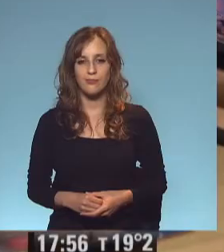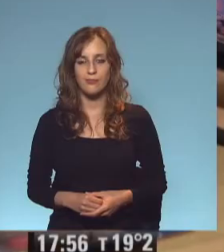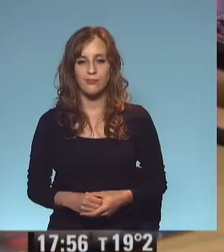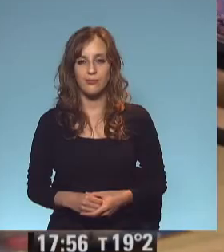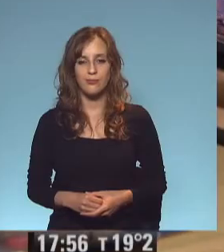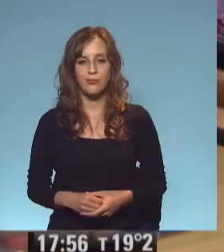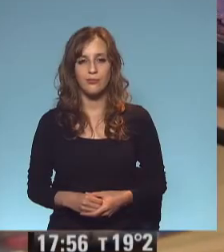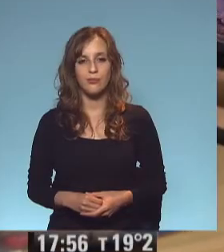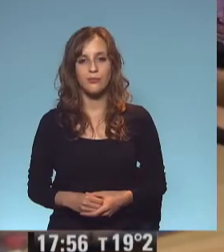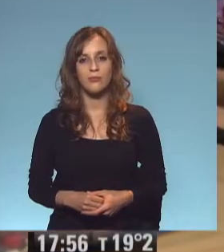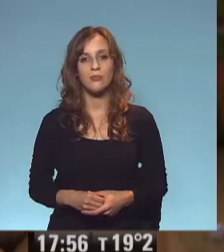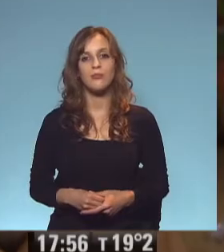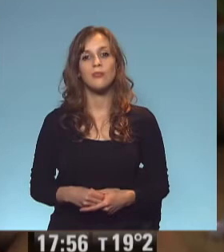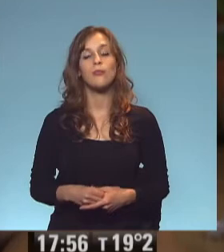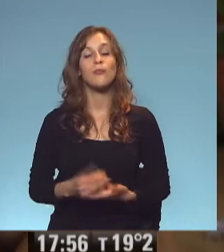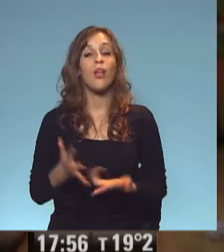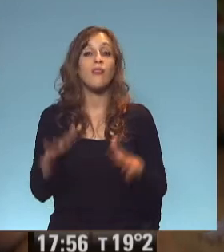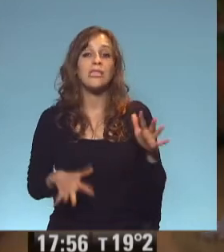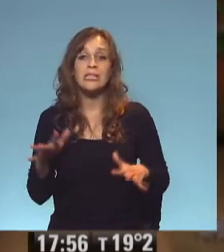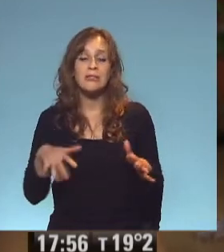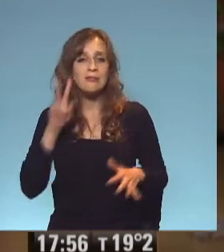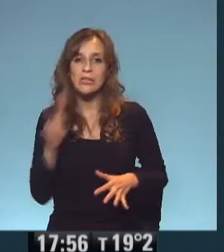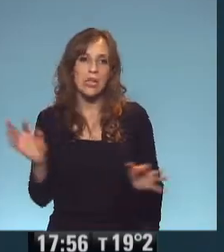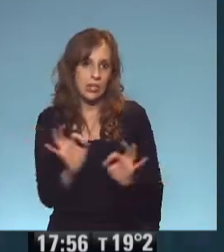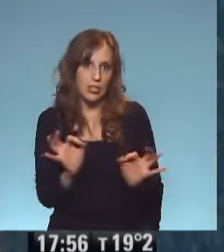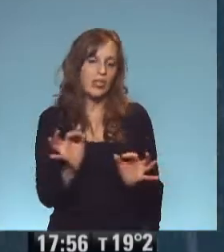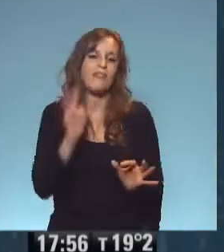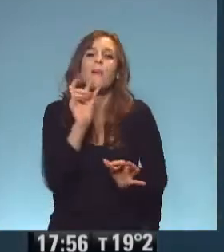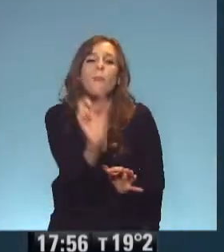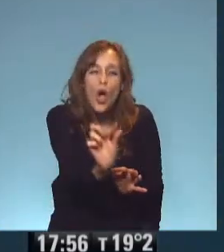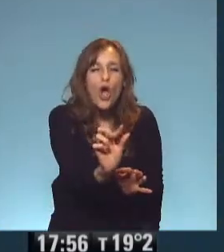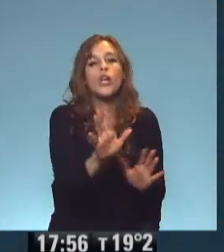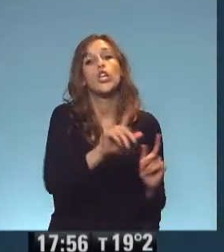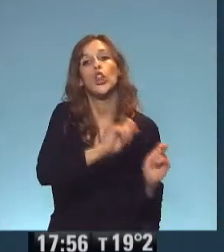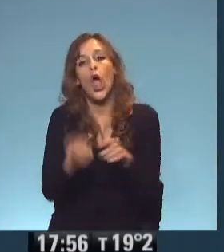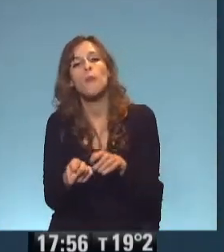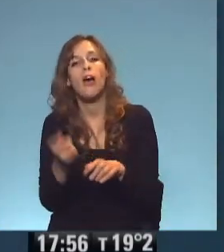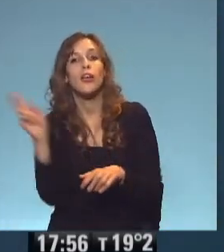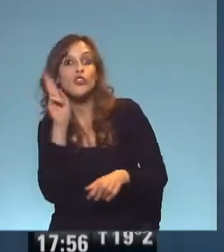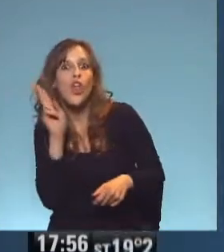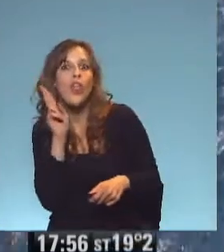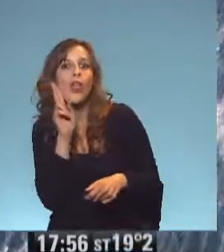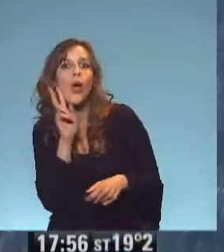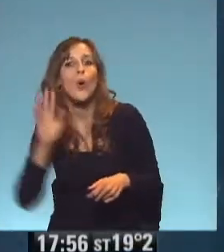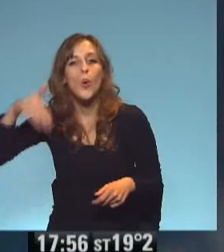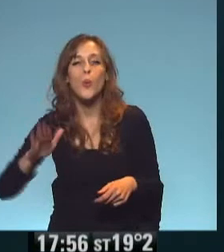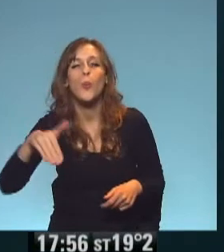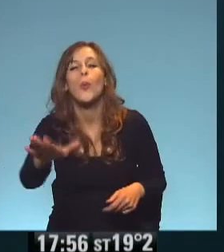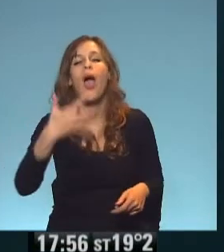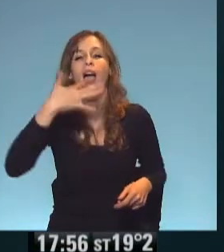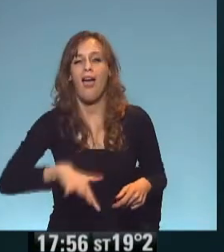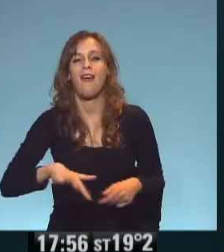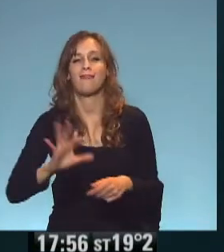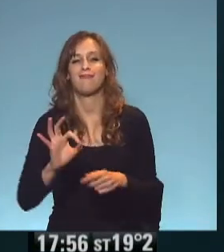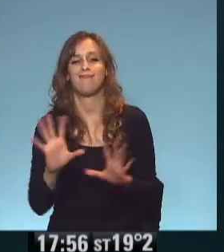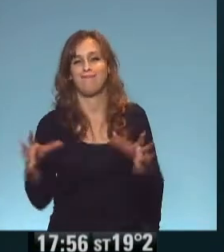Muchas veces la visibilidad no es muy buena, entonces por eso usan más el sonido para eso. Funciona como un, viste, los murciélagos, que de una manera